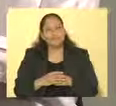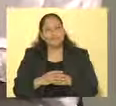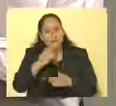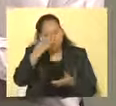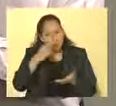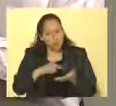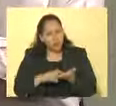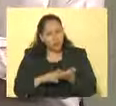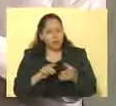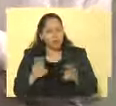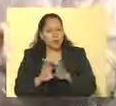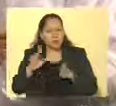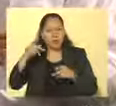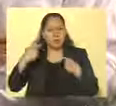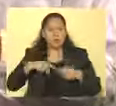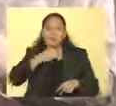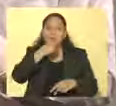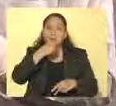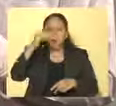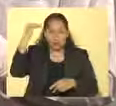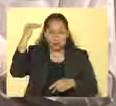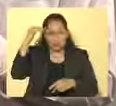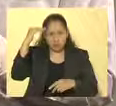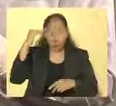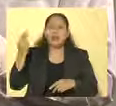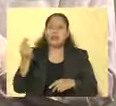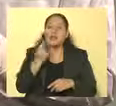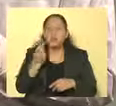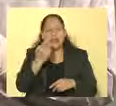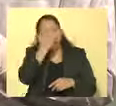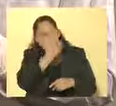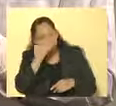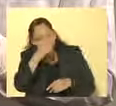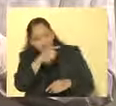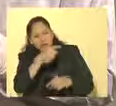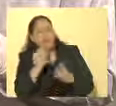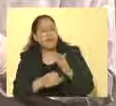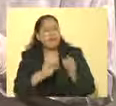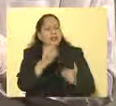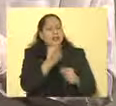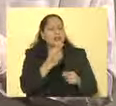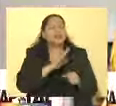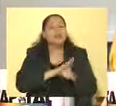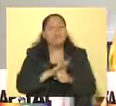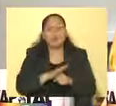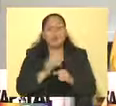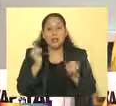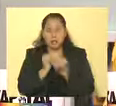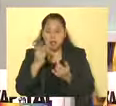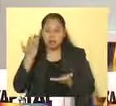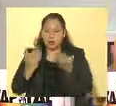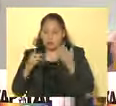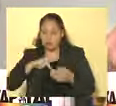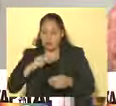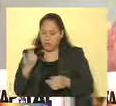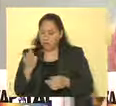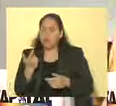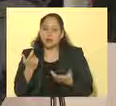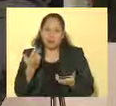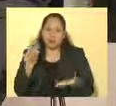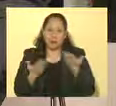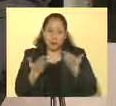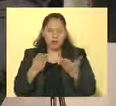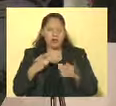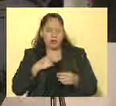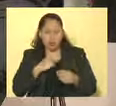creo que en caso de los adultos mayores hay que ver las necesidades del adulto mayor y obviamente tus posibilidades. Sin embargo, yo creo que tenemos que ser